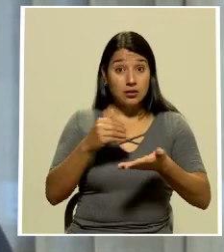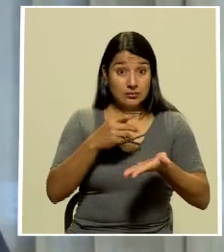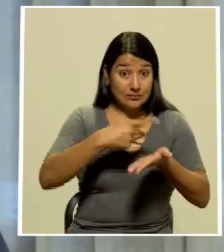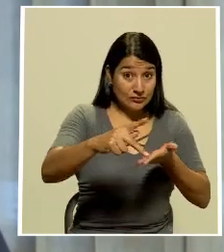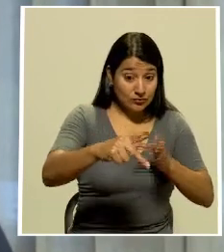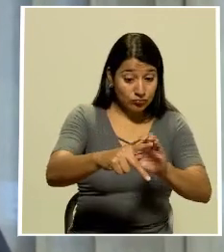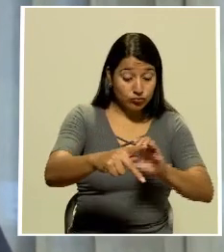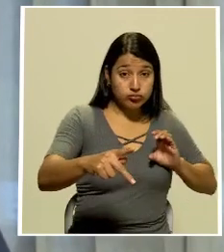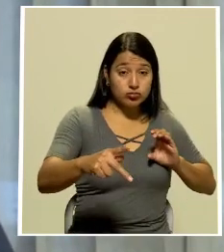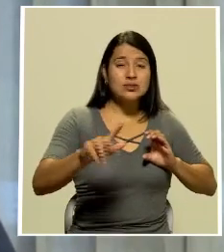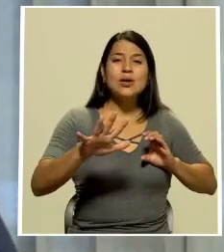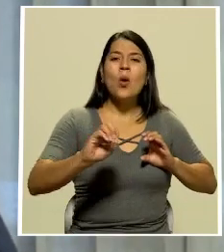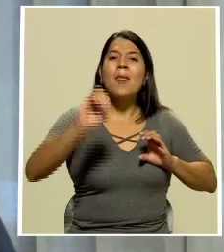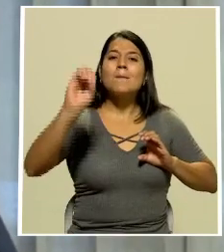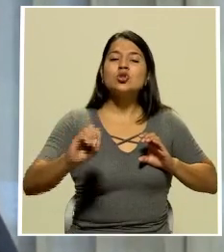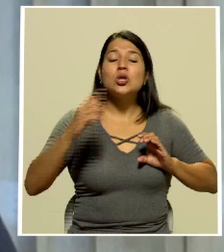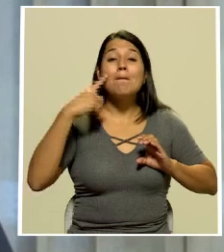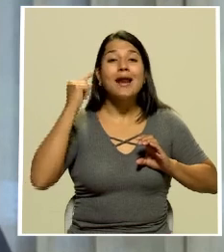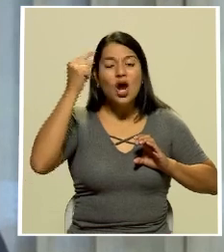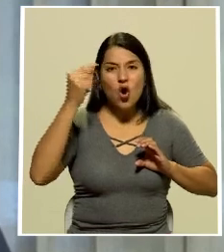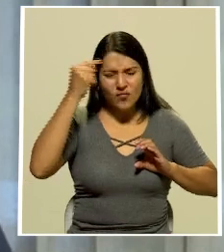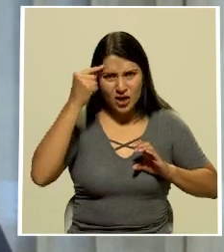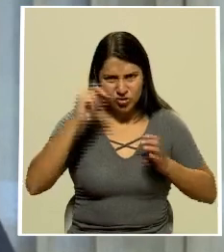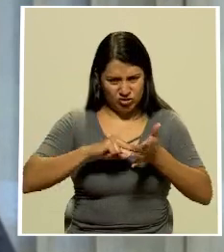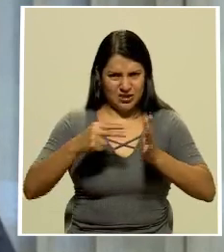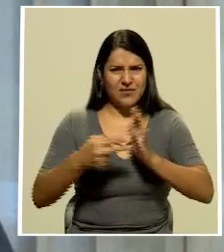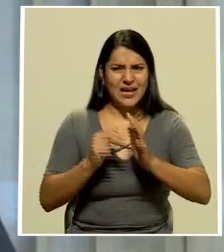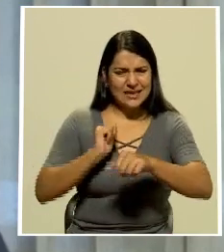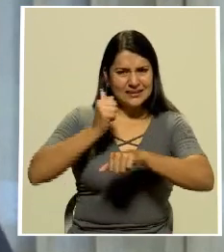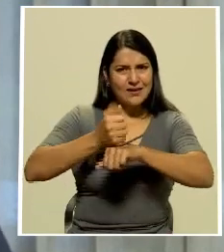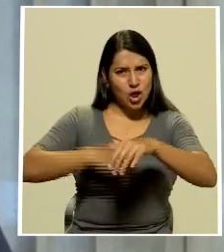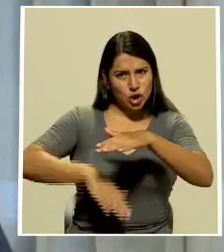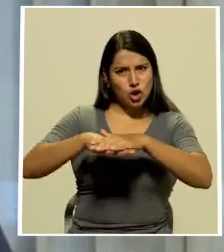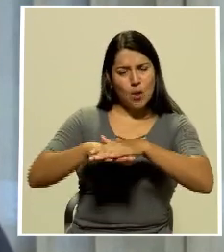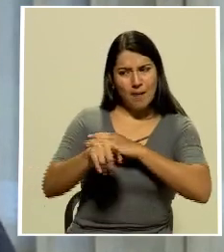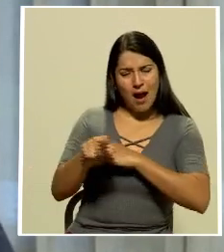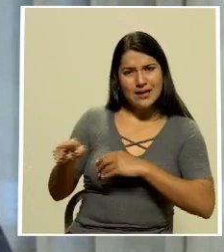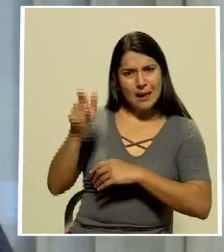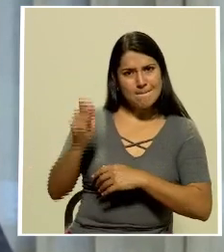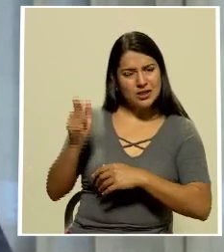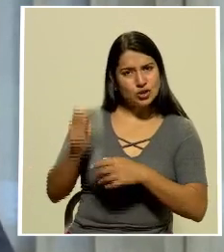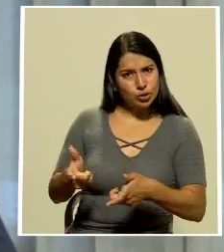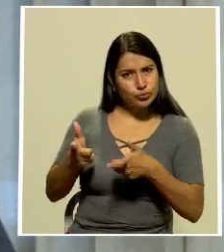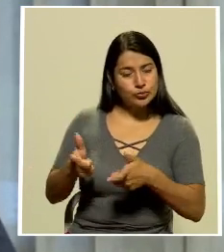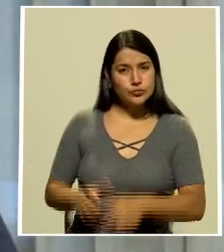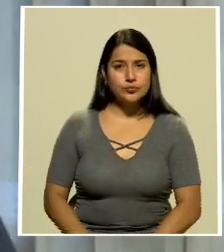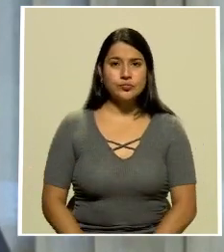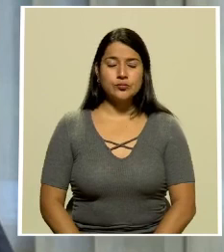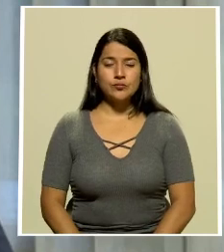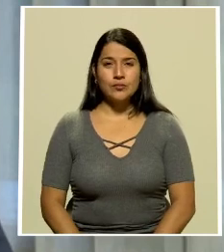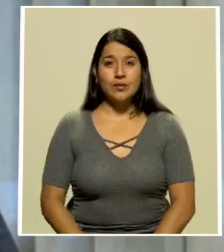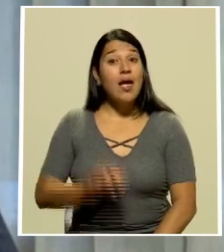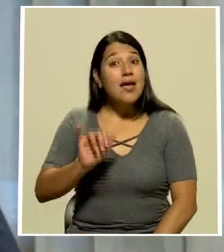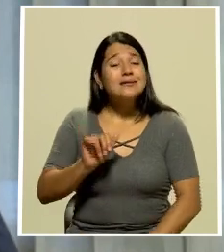50%. Es decir, ponerle un corte, un tope a estas denominadas pensiones de lujo. Esta